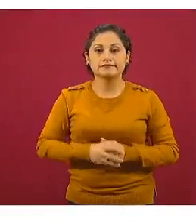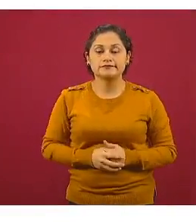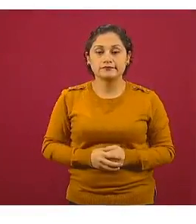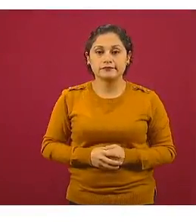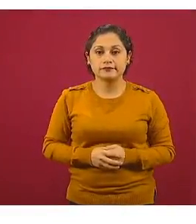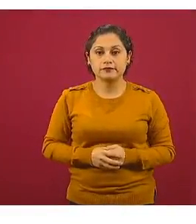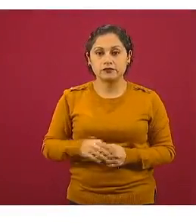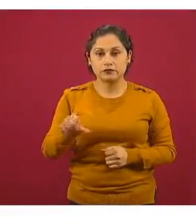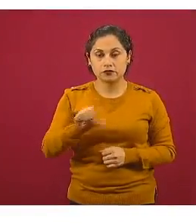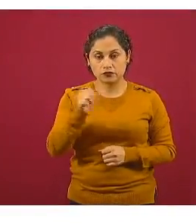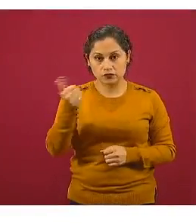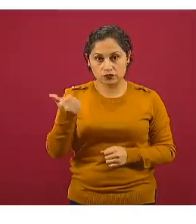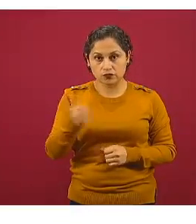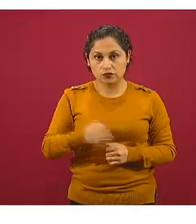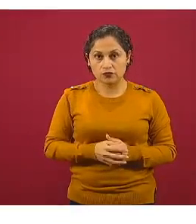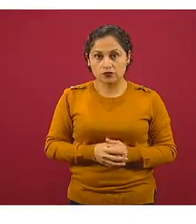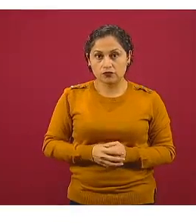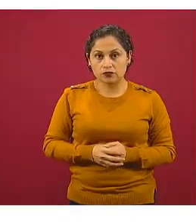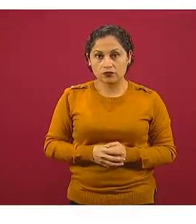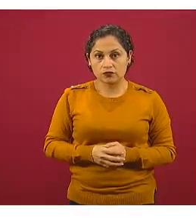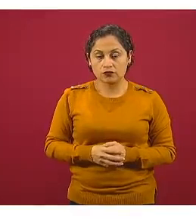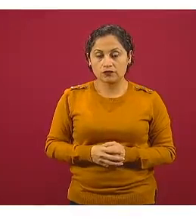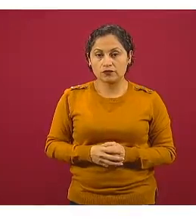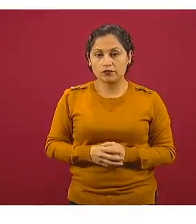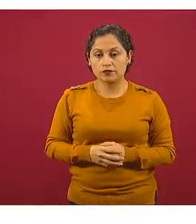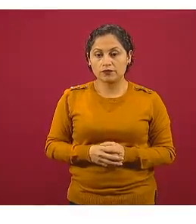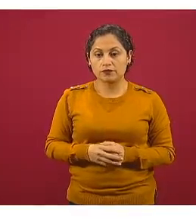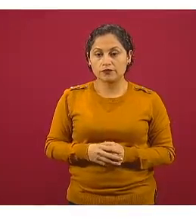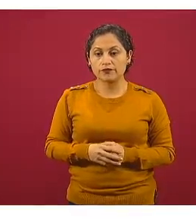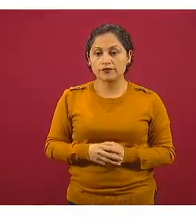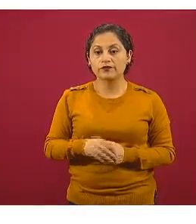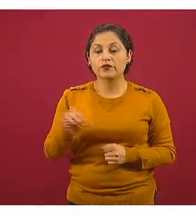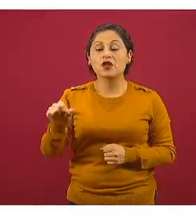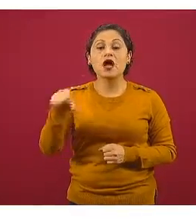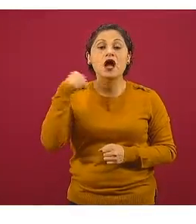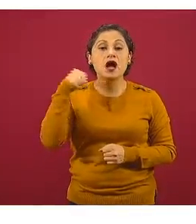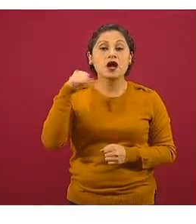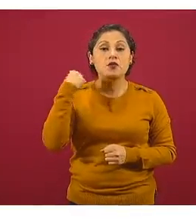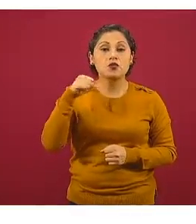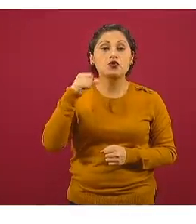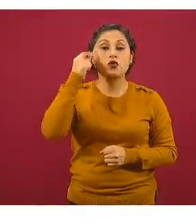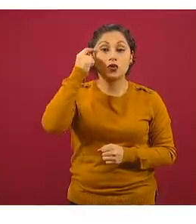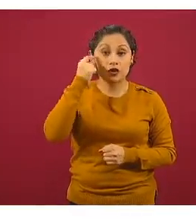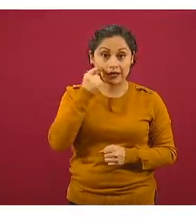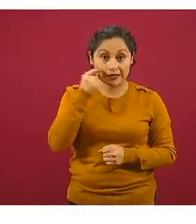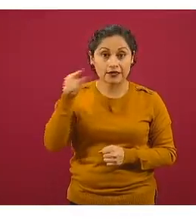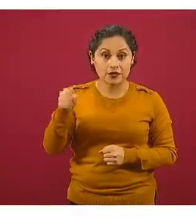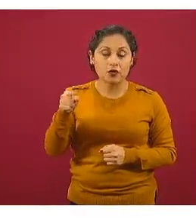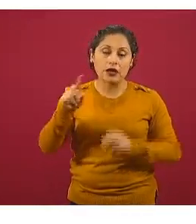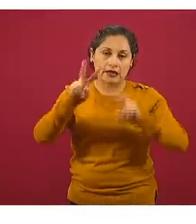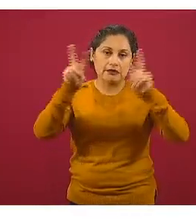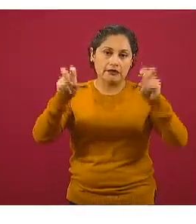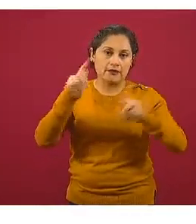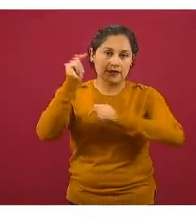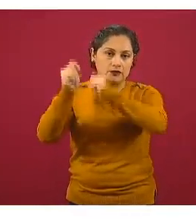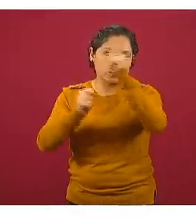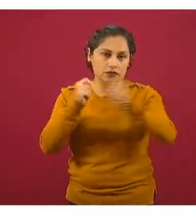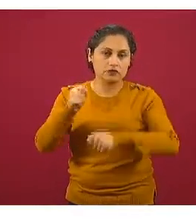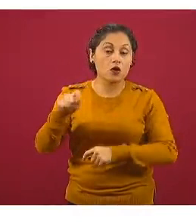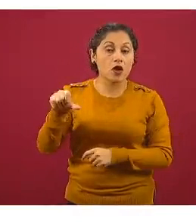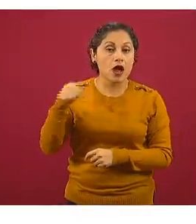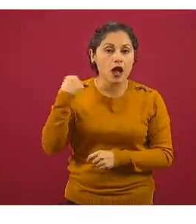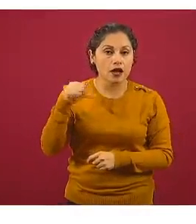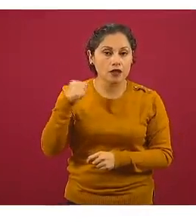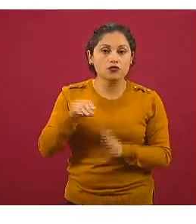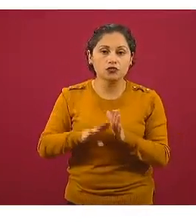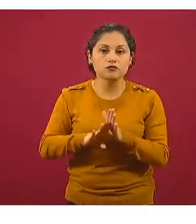siguiente, Acapulco, Guerrero, relacionado con turismo, va en ascenso. Con Acapulco todavía nos